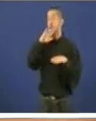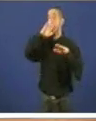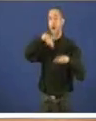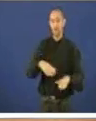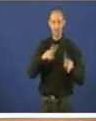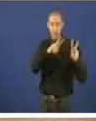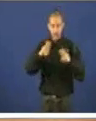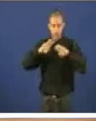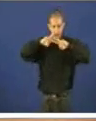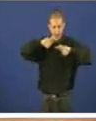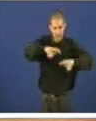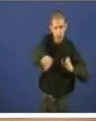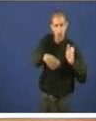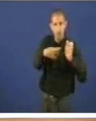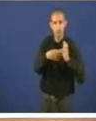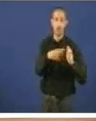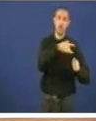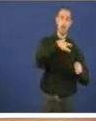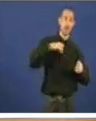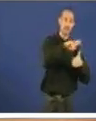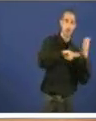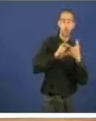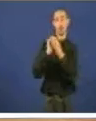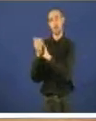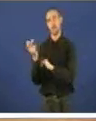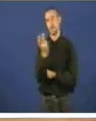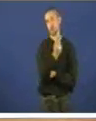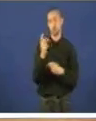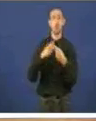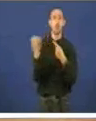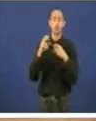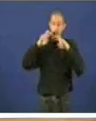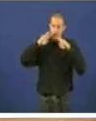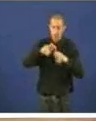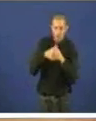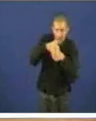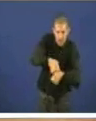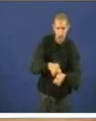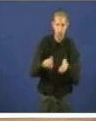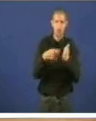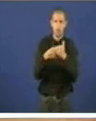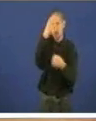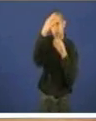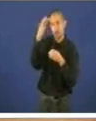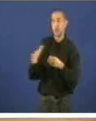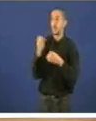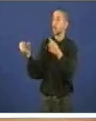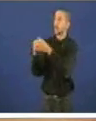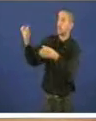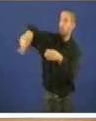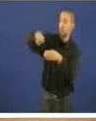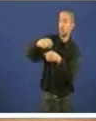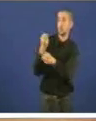que investigar en Caixa Nova e Caixa Galicia, donde vostedes, xunto co Partido Socialista Obreiro Español,